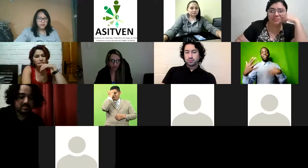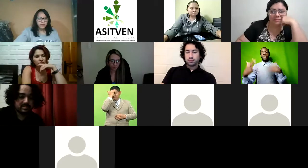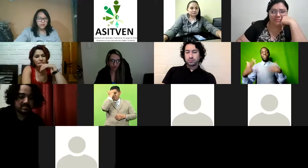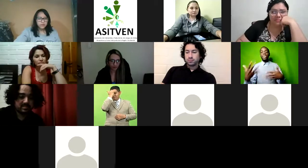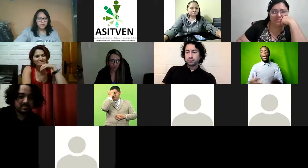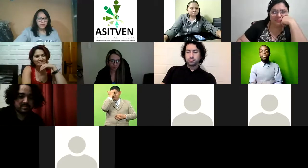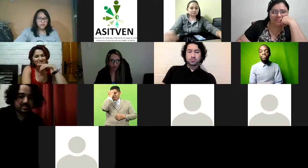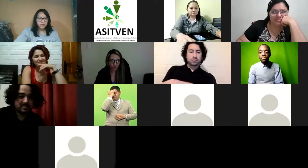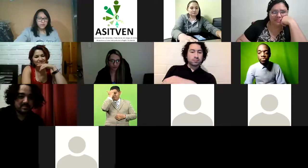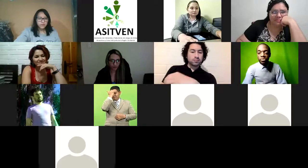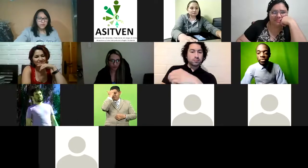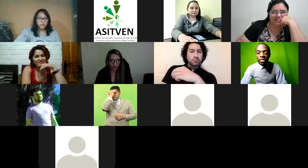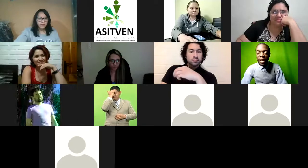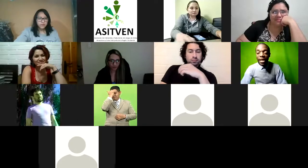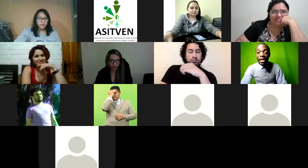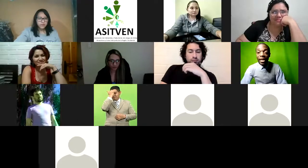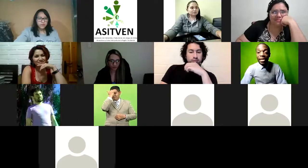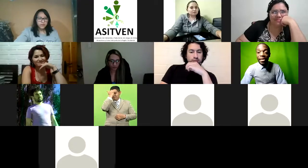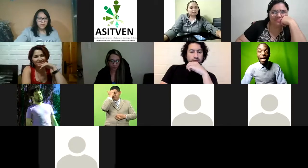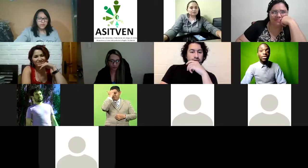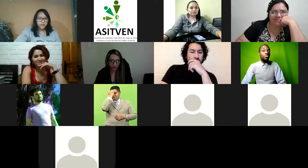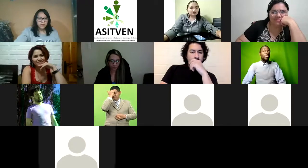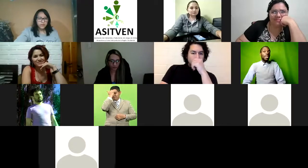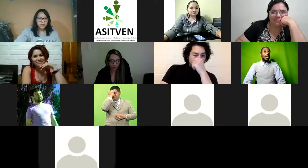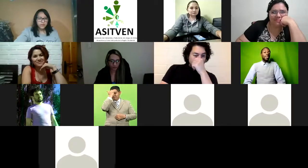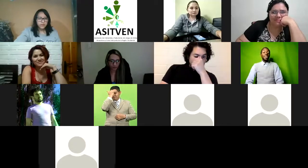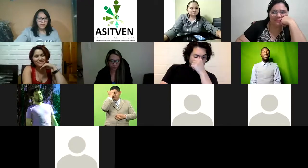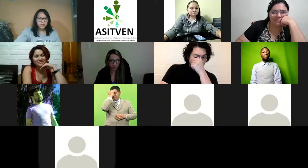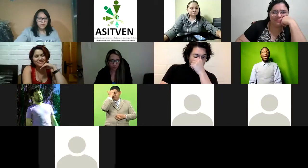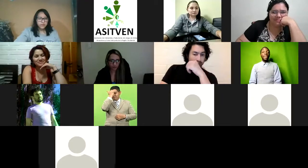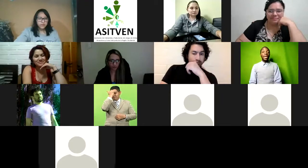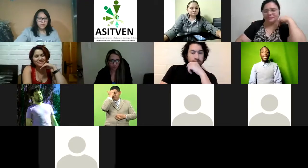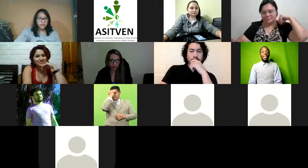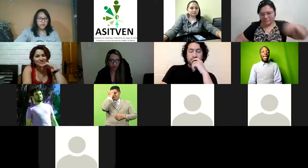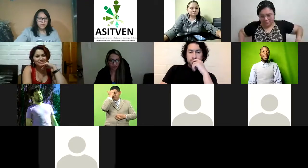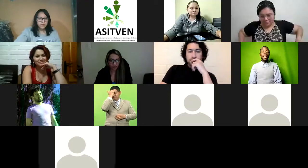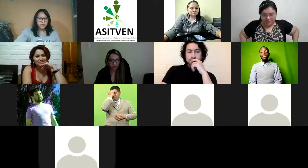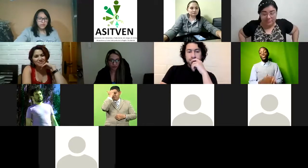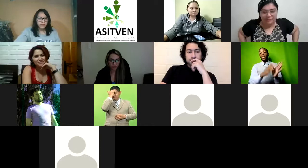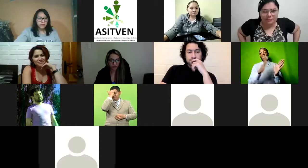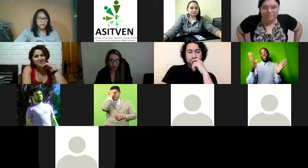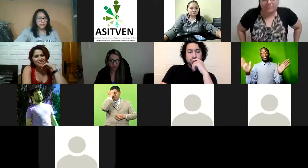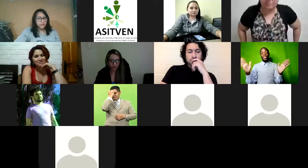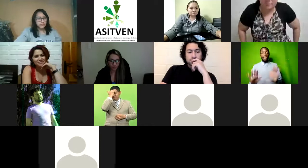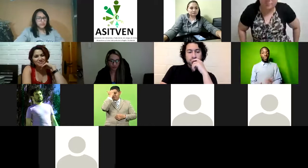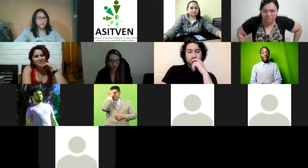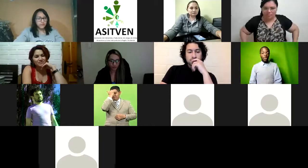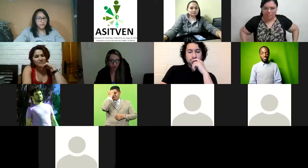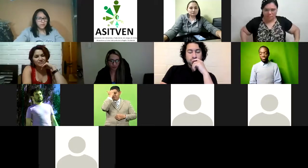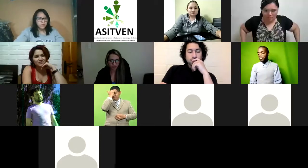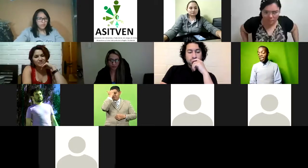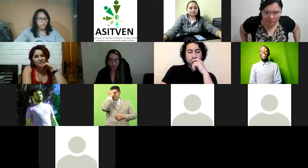te permitan, en este caso, ¿sí? Ver las dimensiones distintas de una